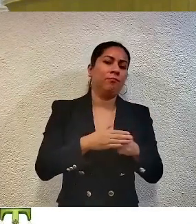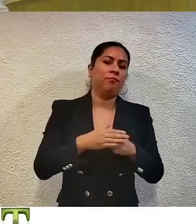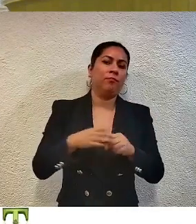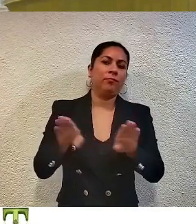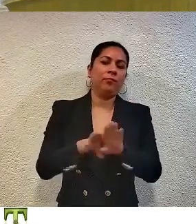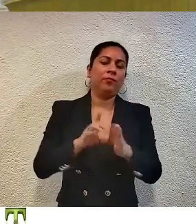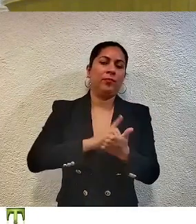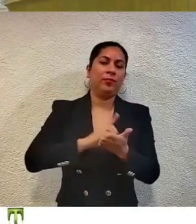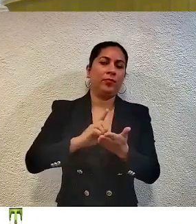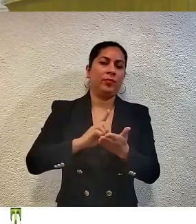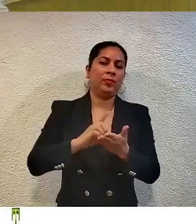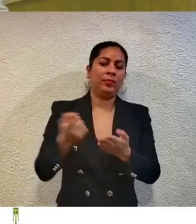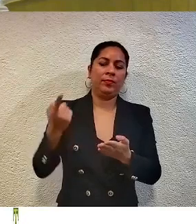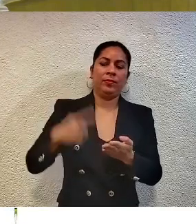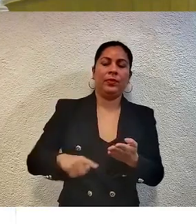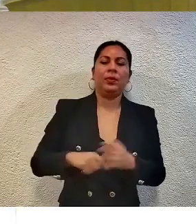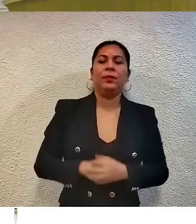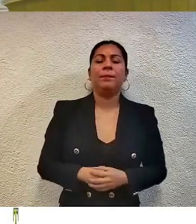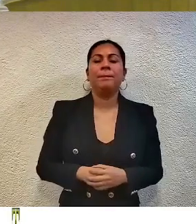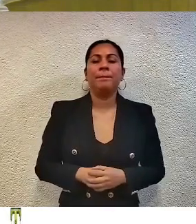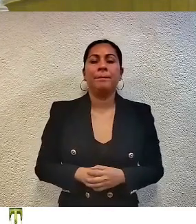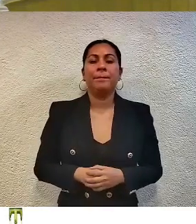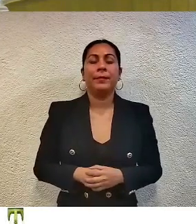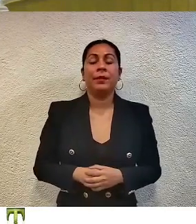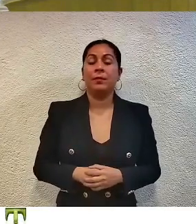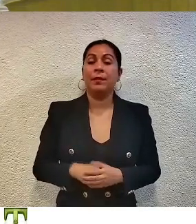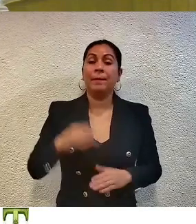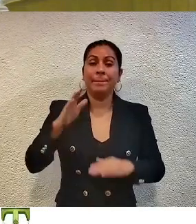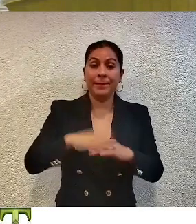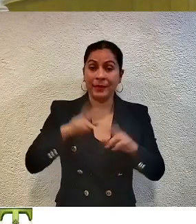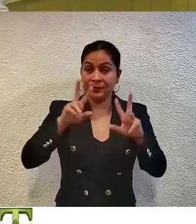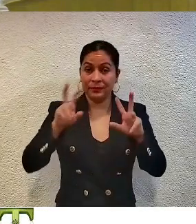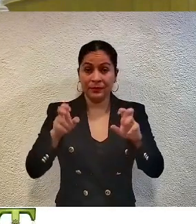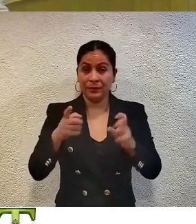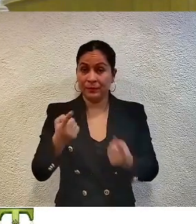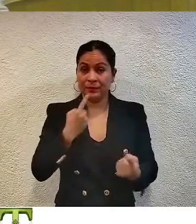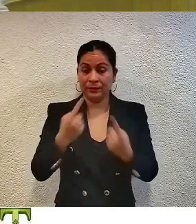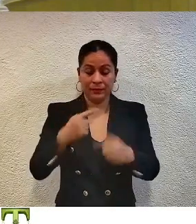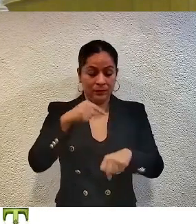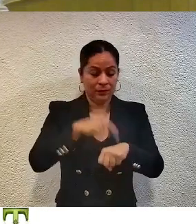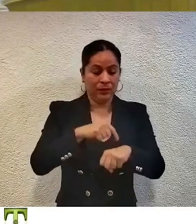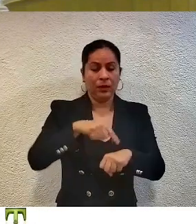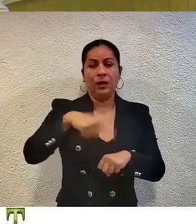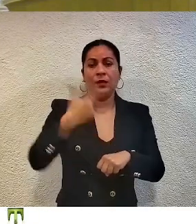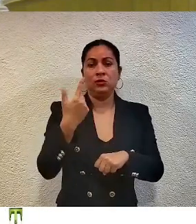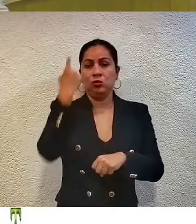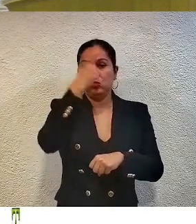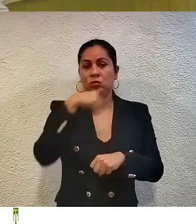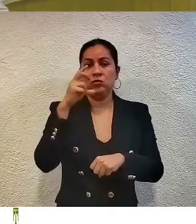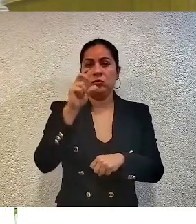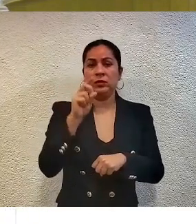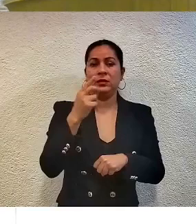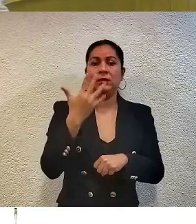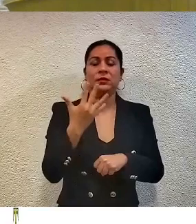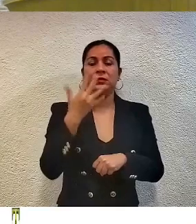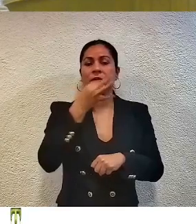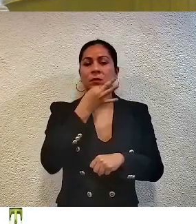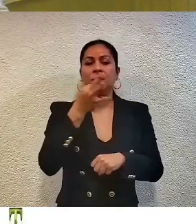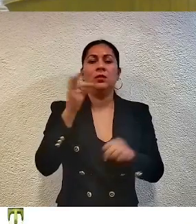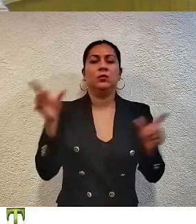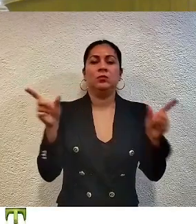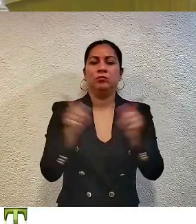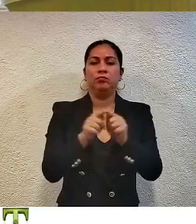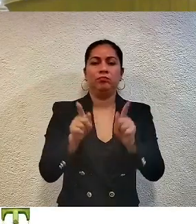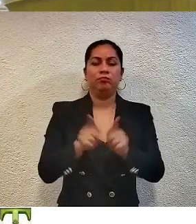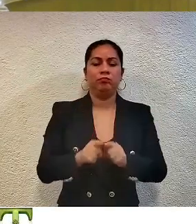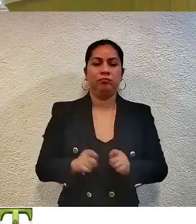notifíquese como en derecho corresponda. Al no haber más asuntos por tratar, siendo las 12 horas con 35 minutos, se declara